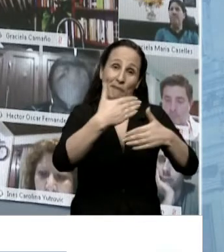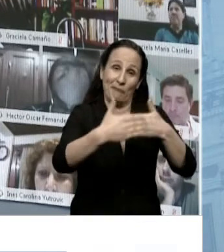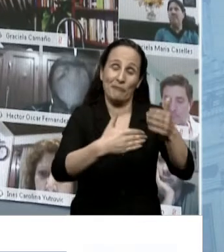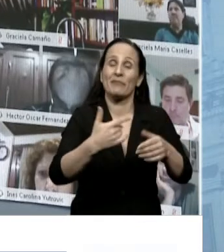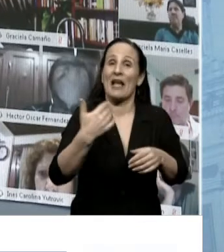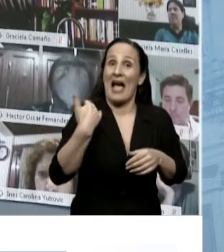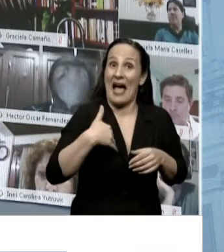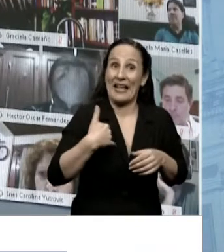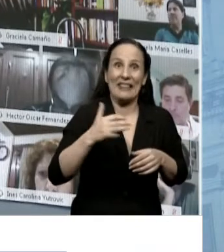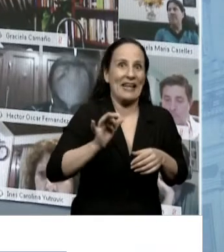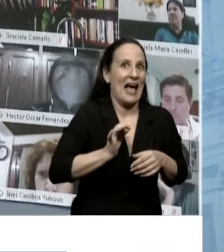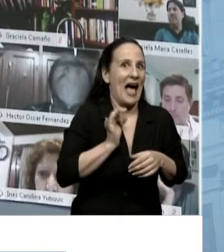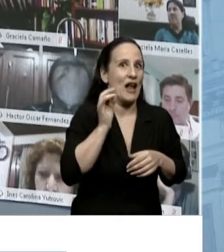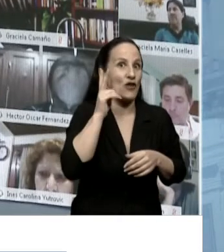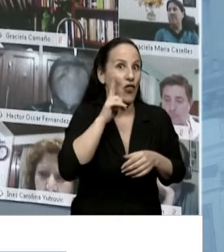suscribió en el 2018